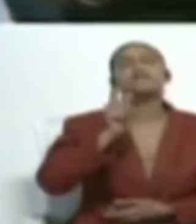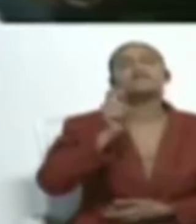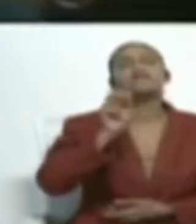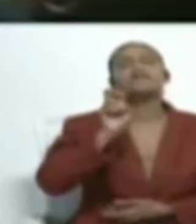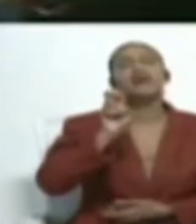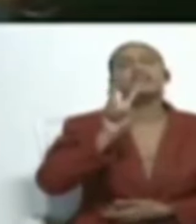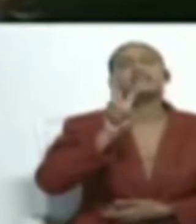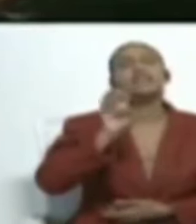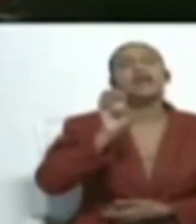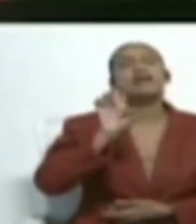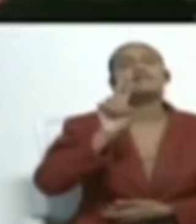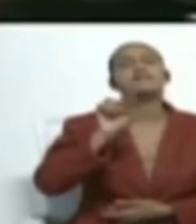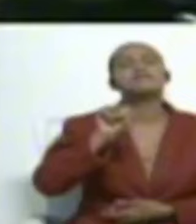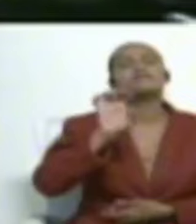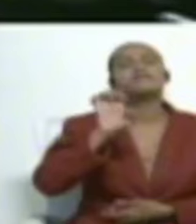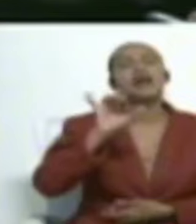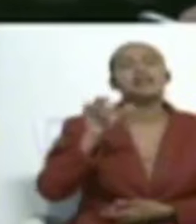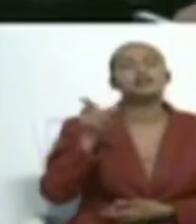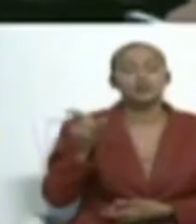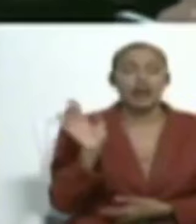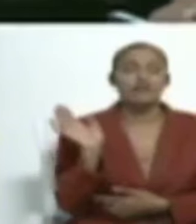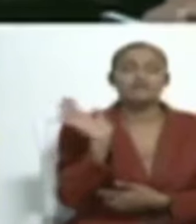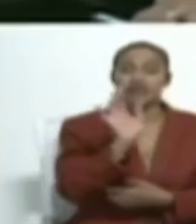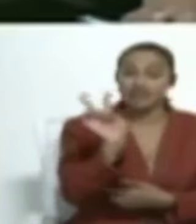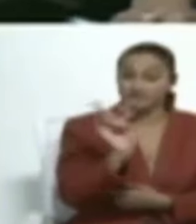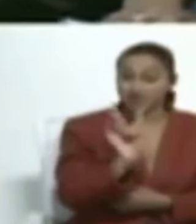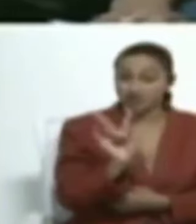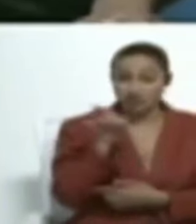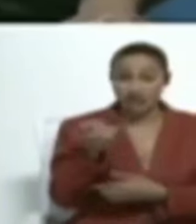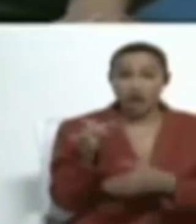organizando este ataque, porque aquí vamos a ver